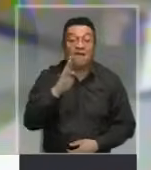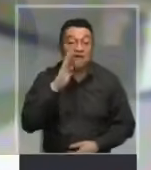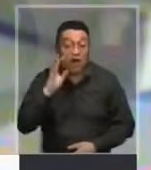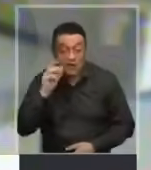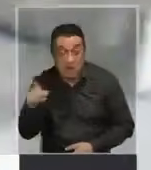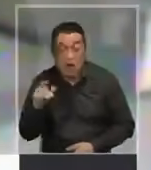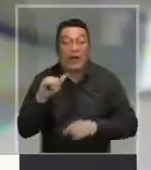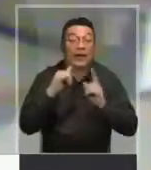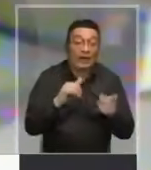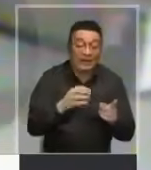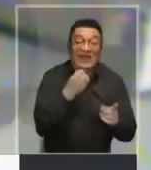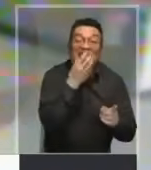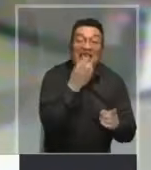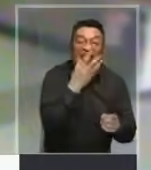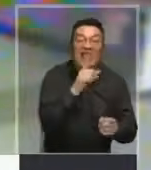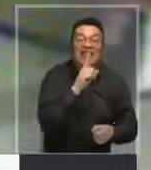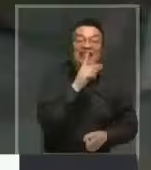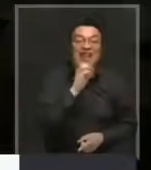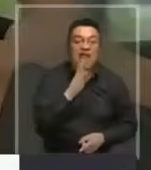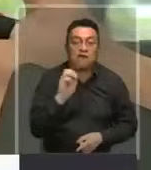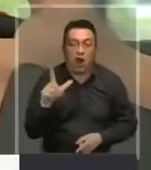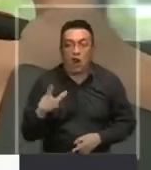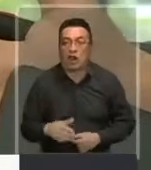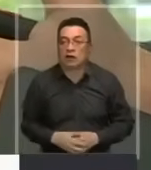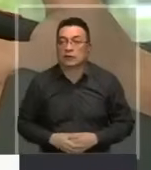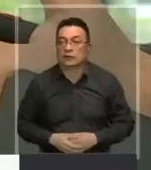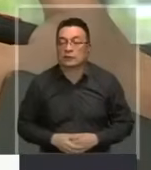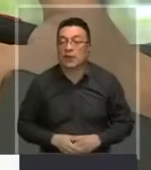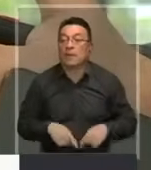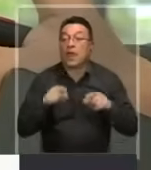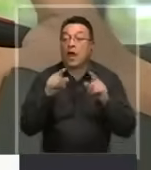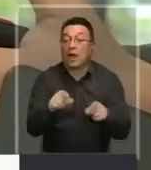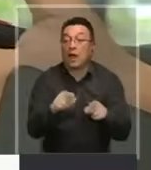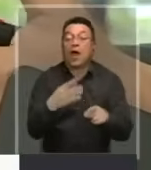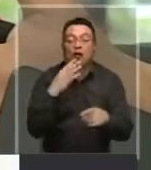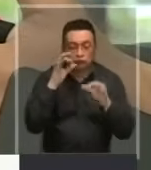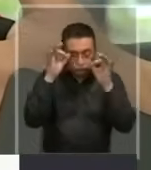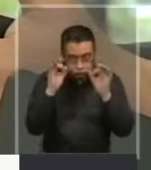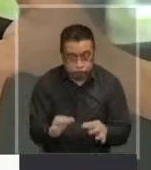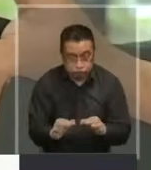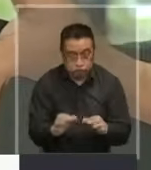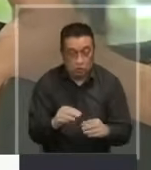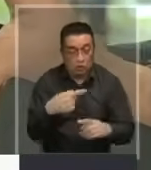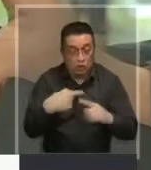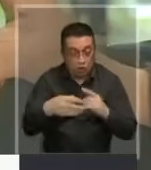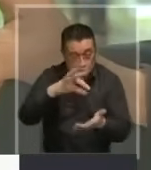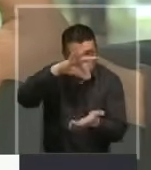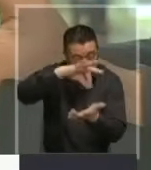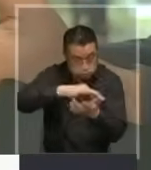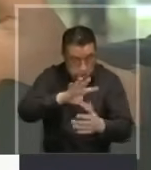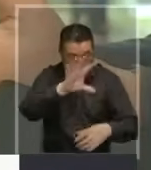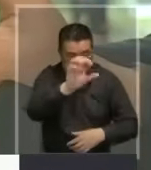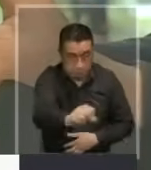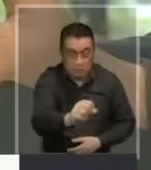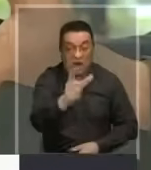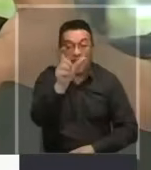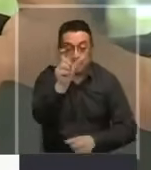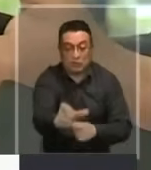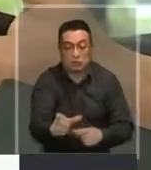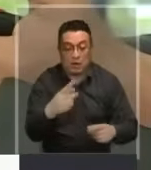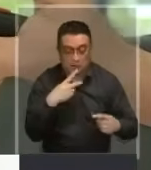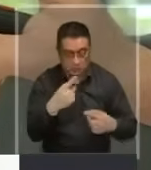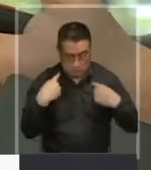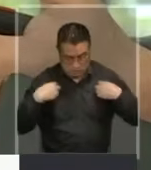el mall Plaza Trébol. Logrando efectivamente ubicar a una persona en la que